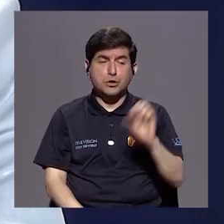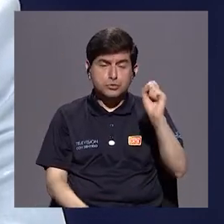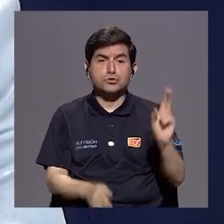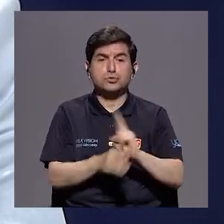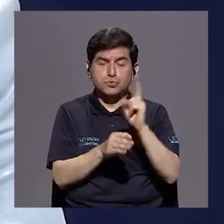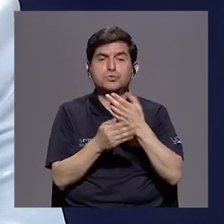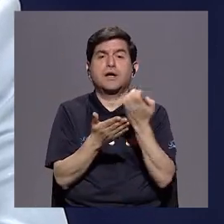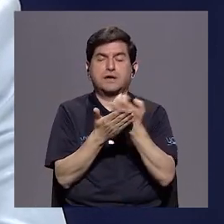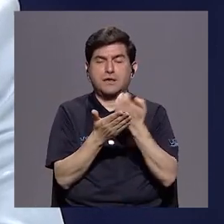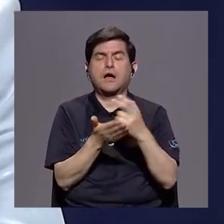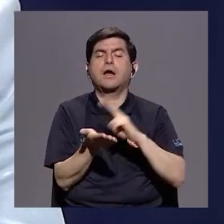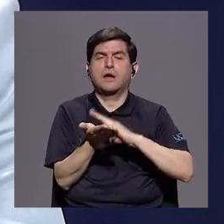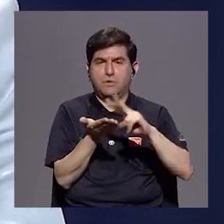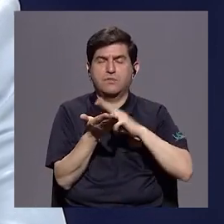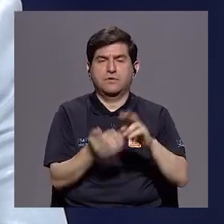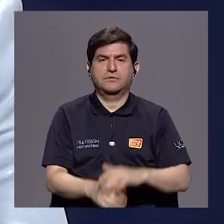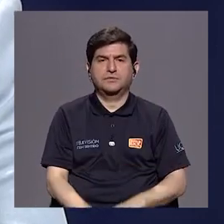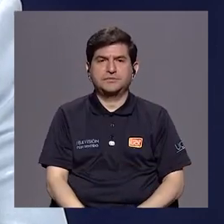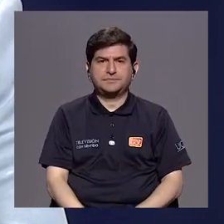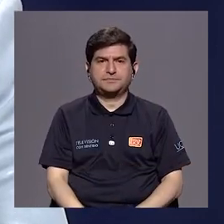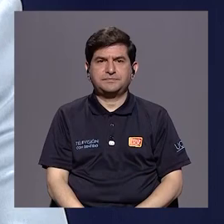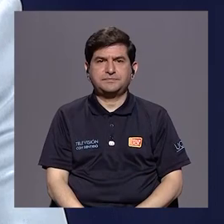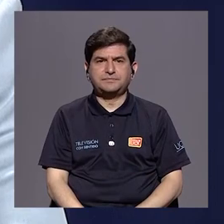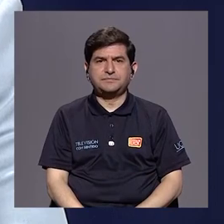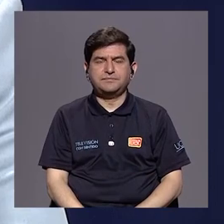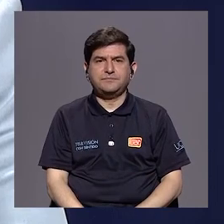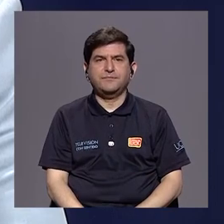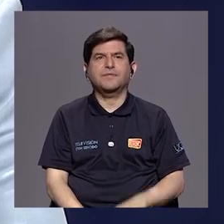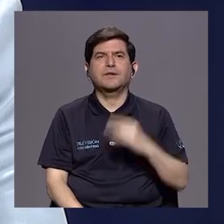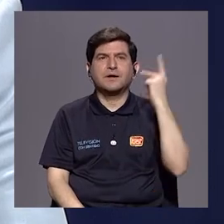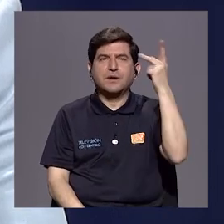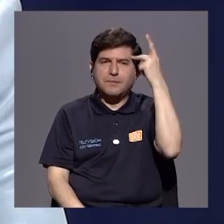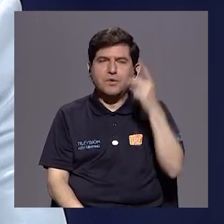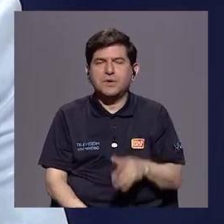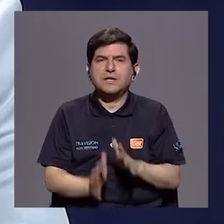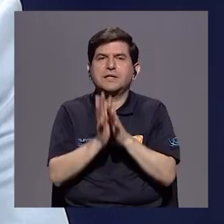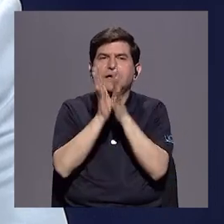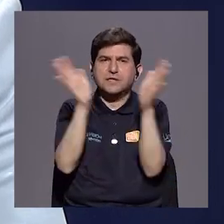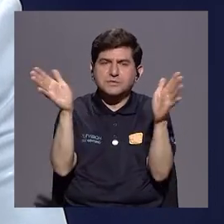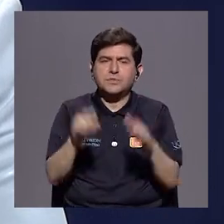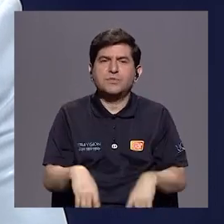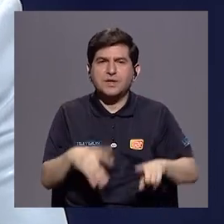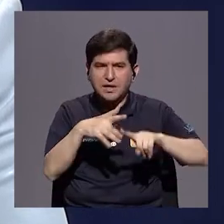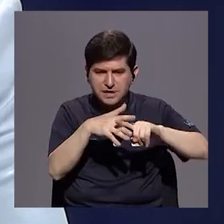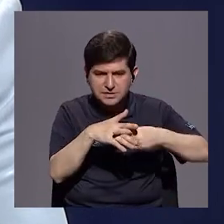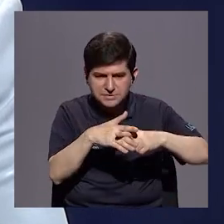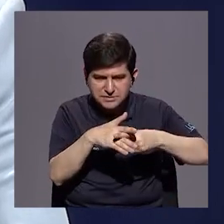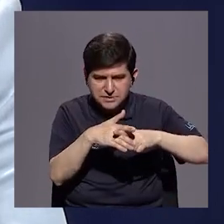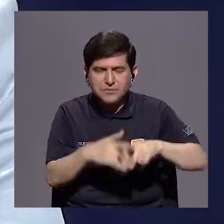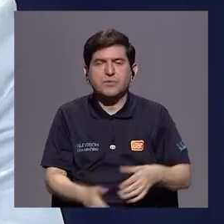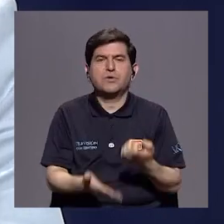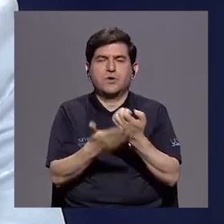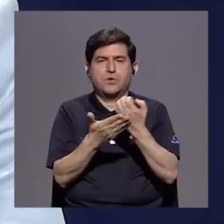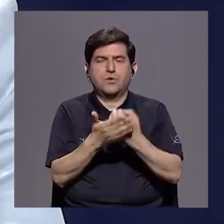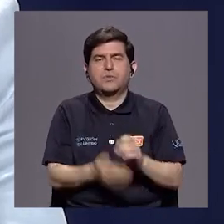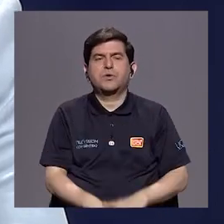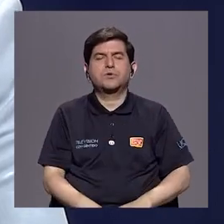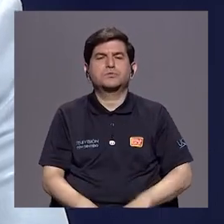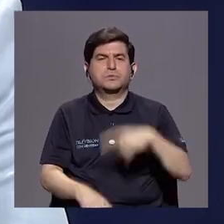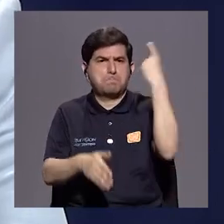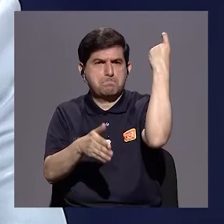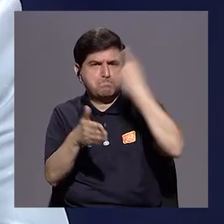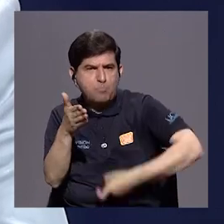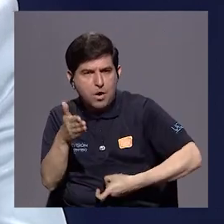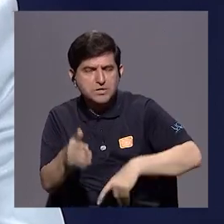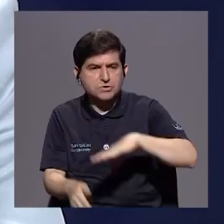la economía verde si se ha usado políticas públicas e instrumentos económicos como los impuestos